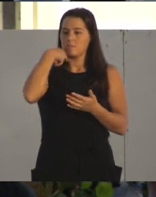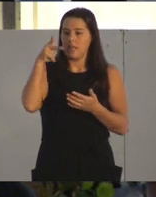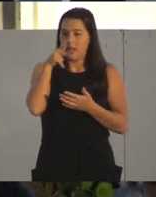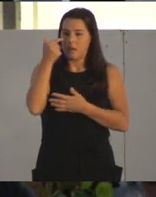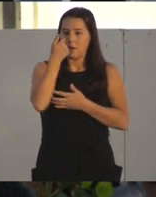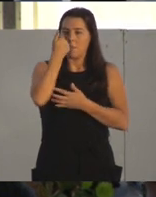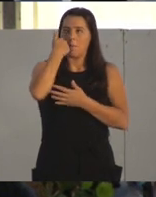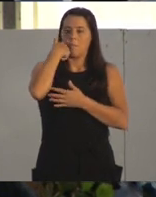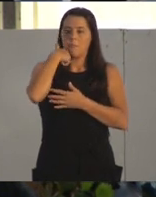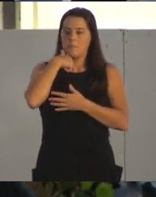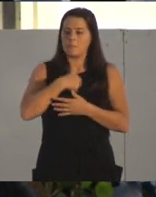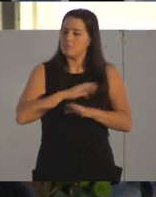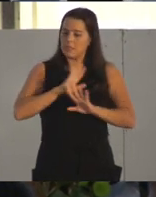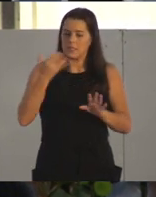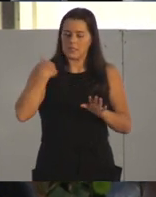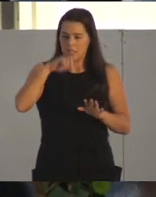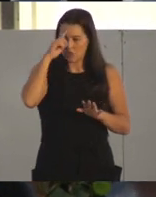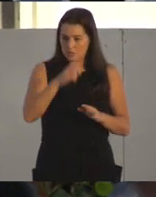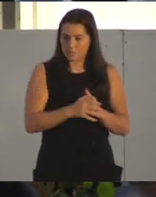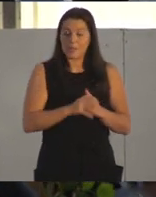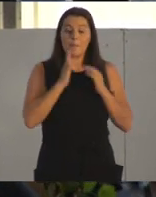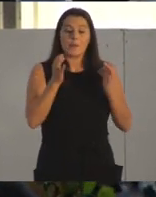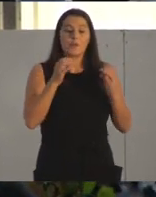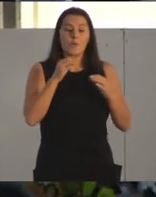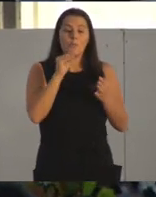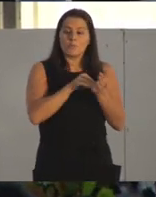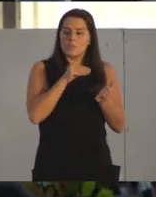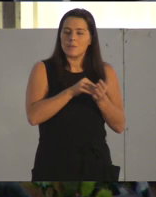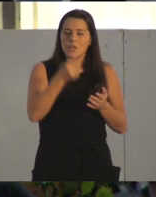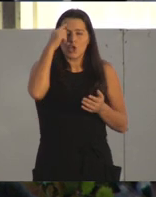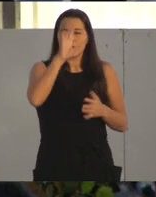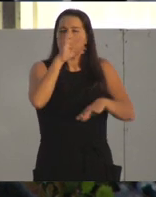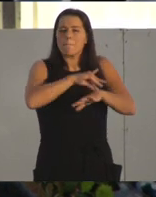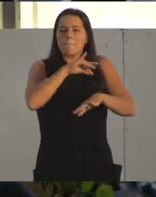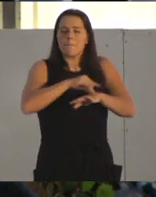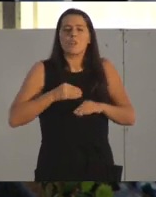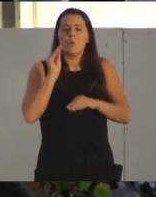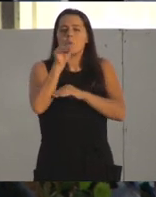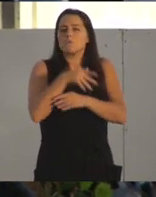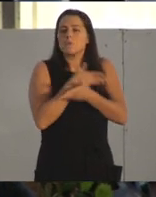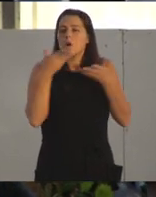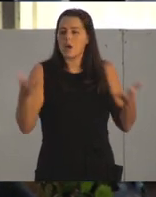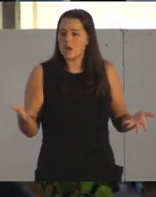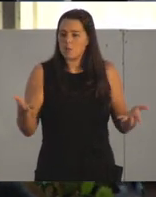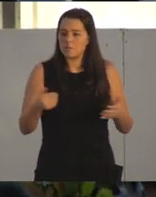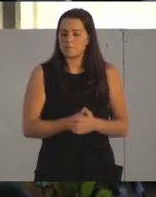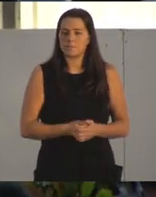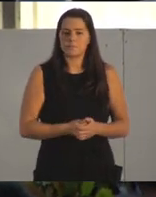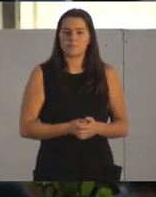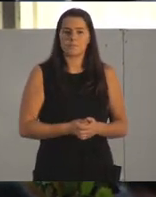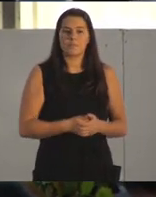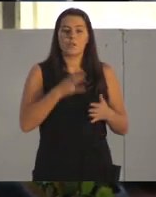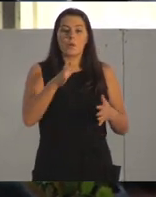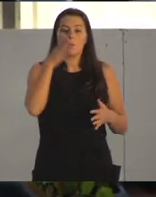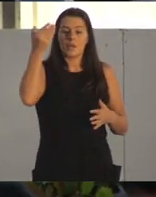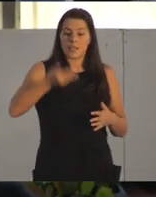muy complicado saber qué persona o qué médico nos va a derivar a este especialista, ¿vale? ¿Por qué es